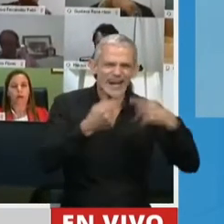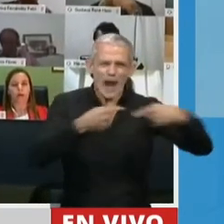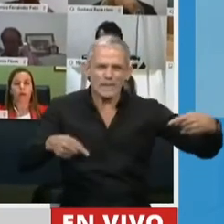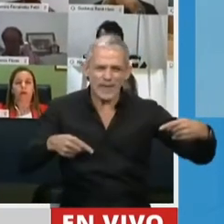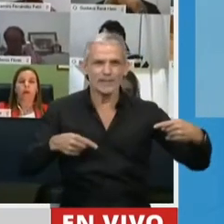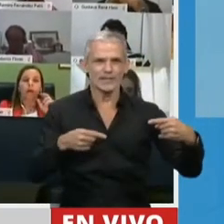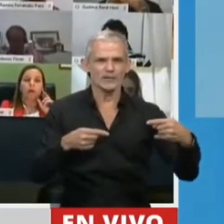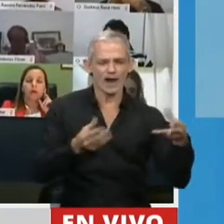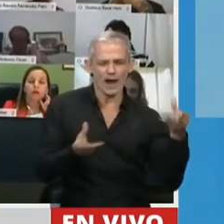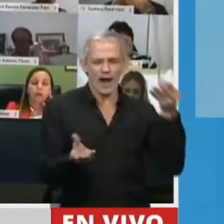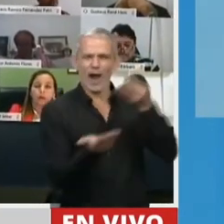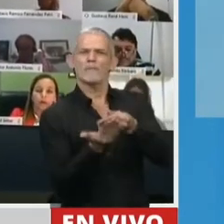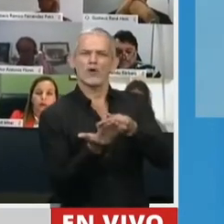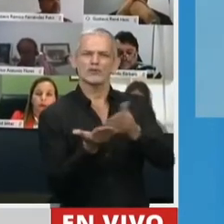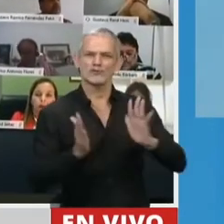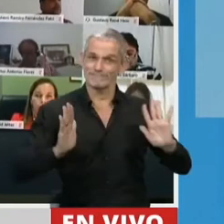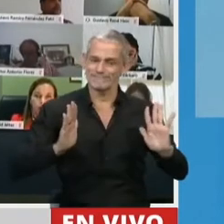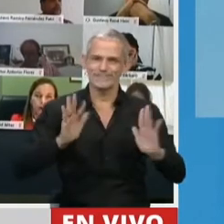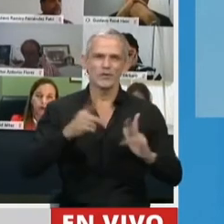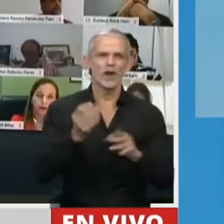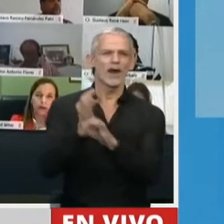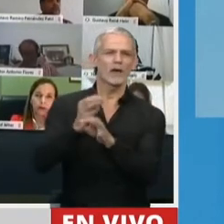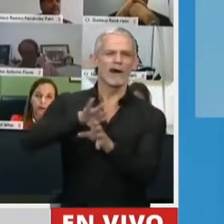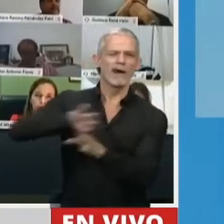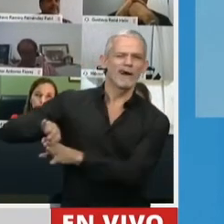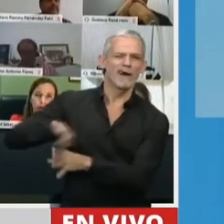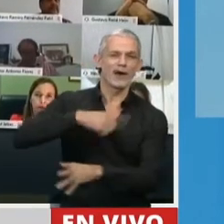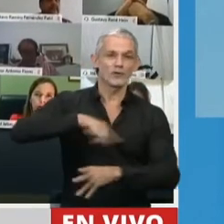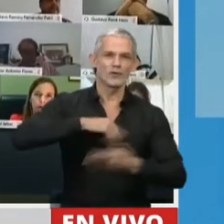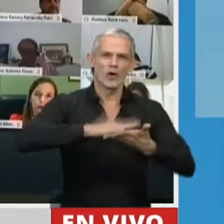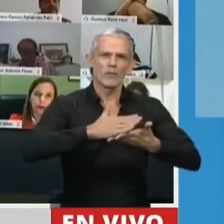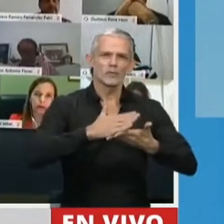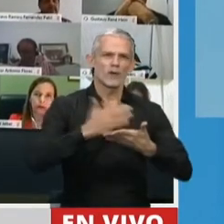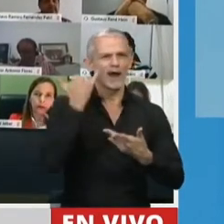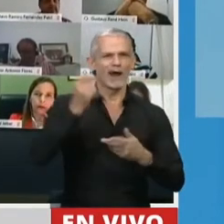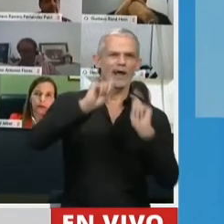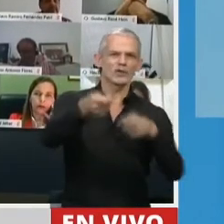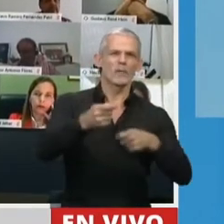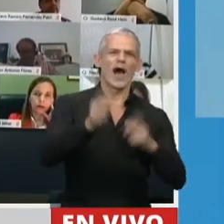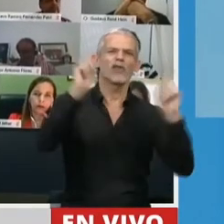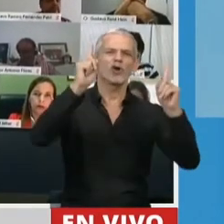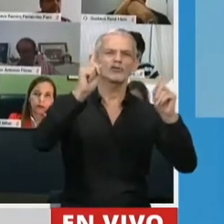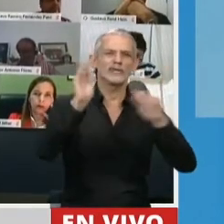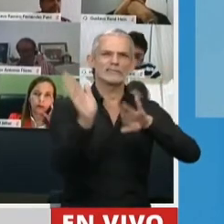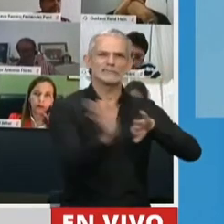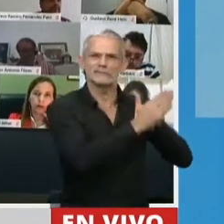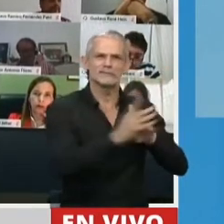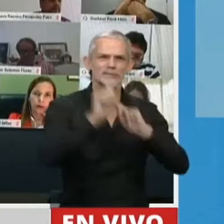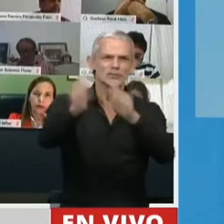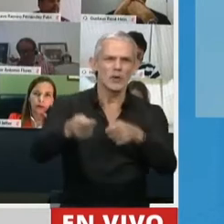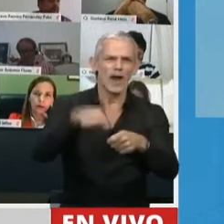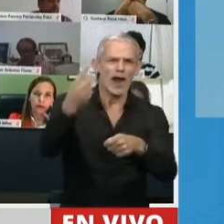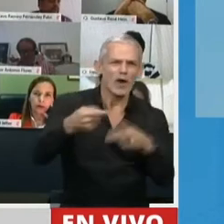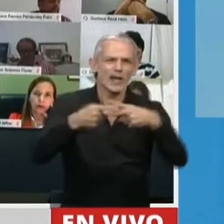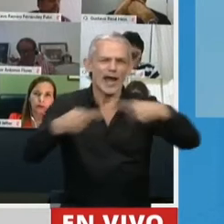son complementarias. De ninguna manera nosotros estamos reemplazando al docente, que tiene un rol